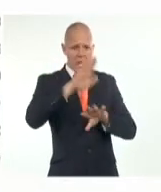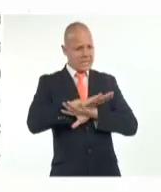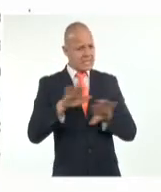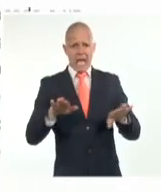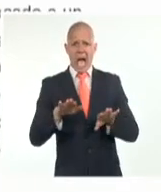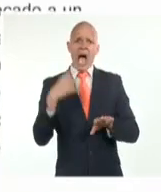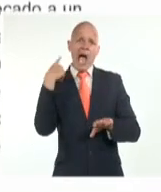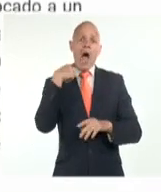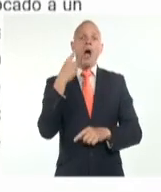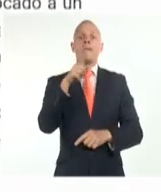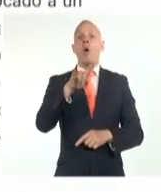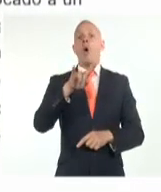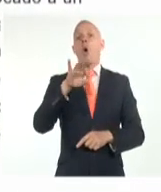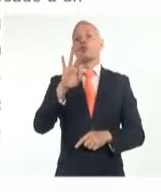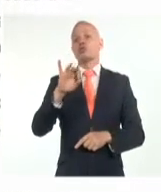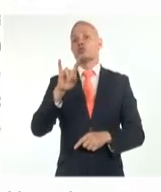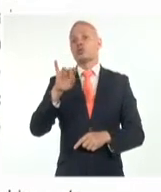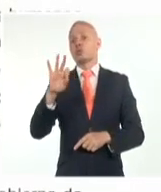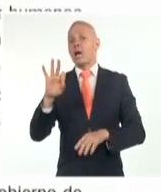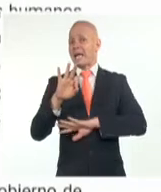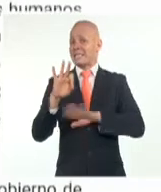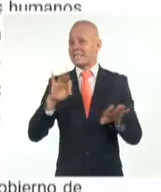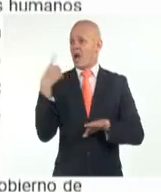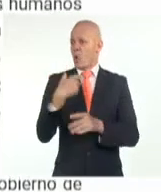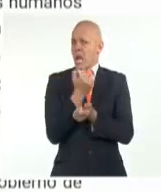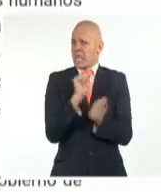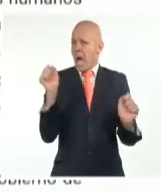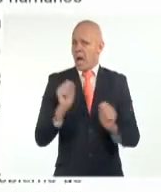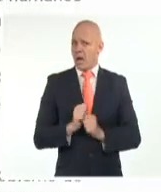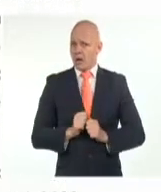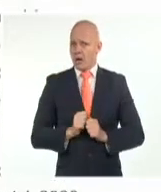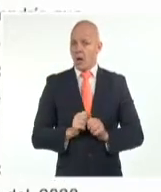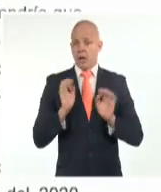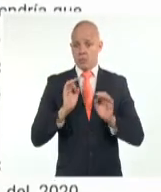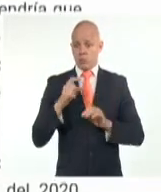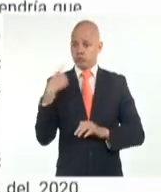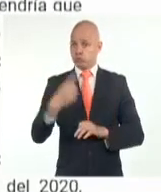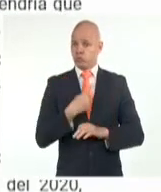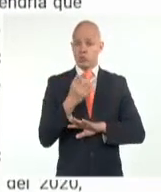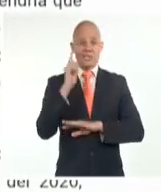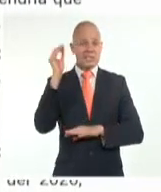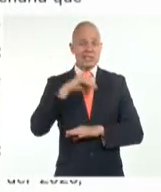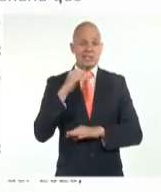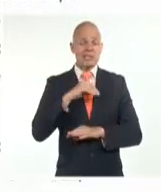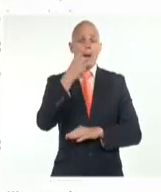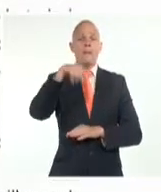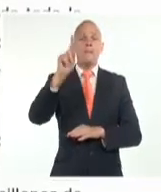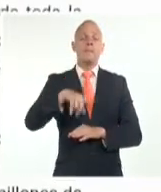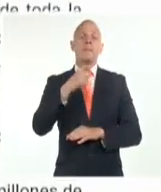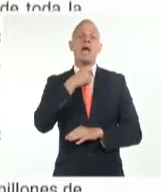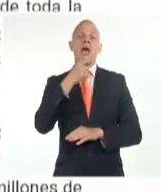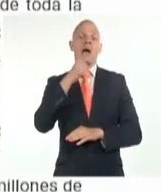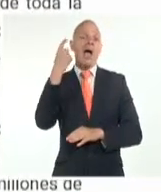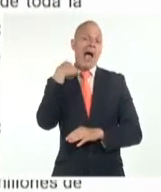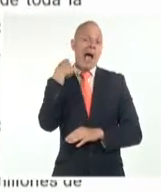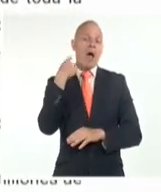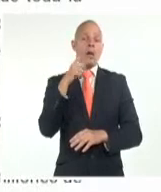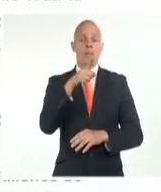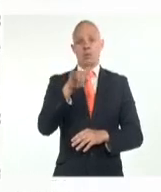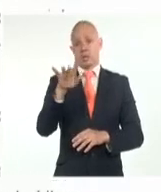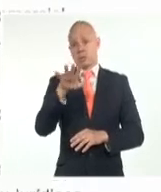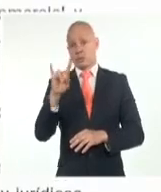1898. No tienen en cuenta que el pueblo cubano se liberó para siempre el 1 de enero de 1959 y en pleno